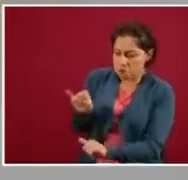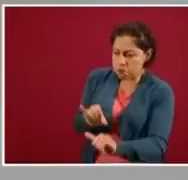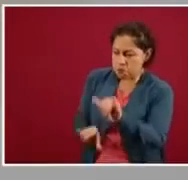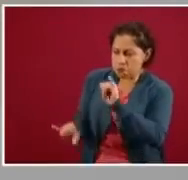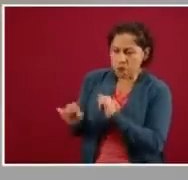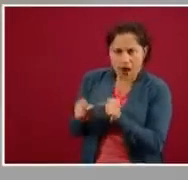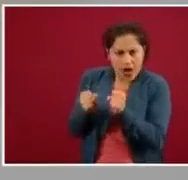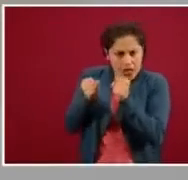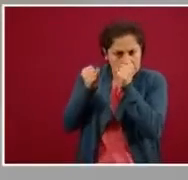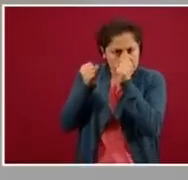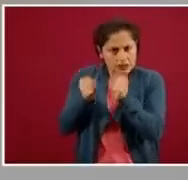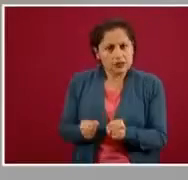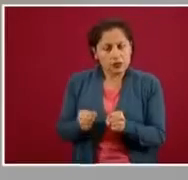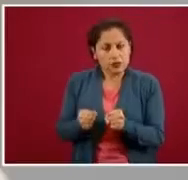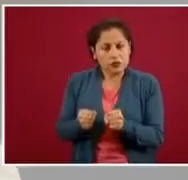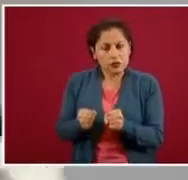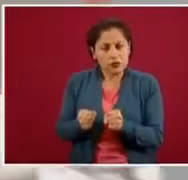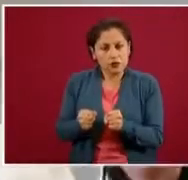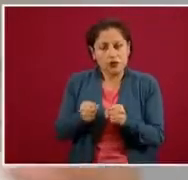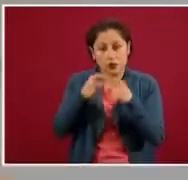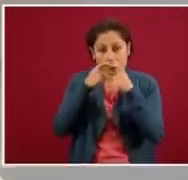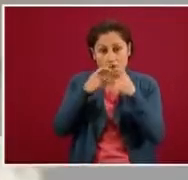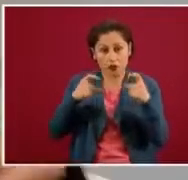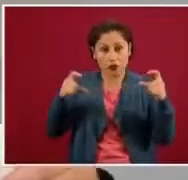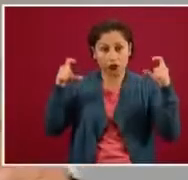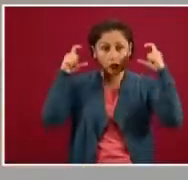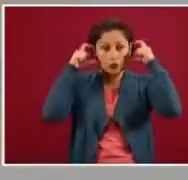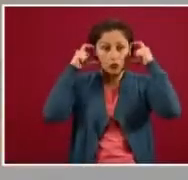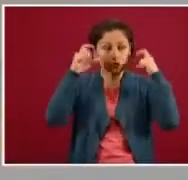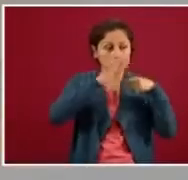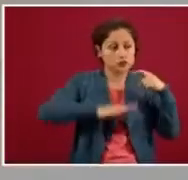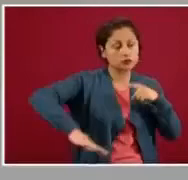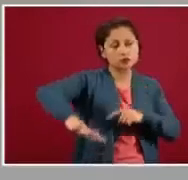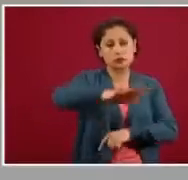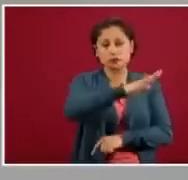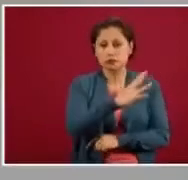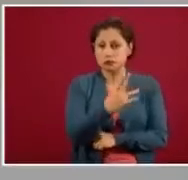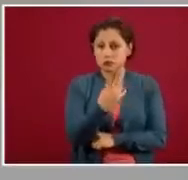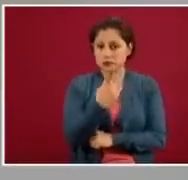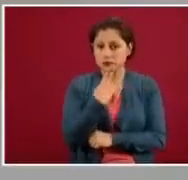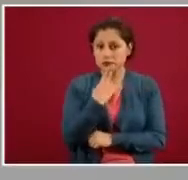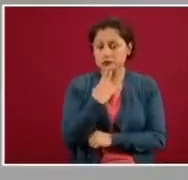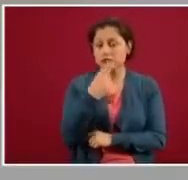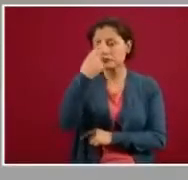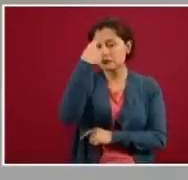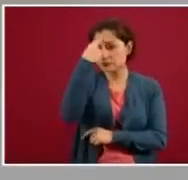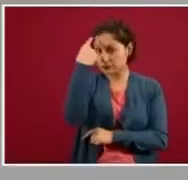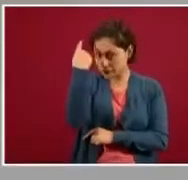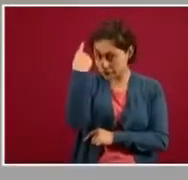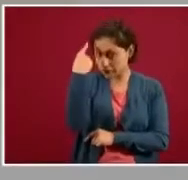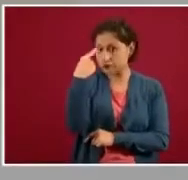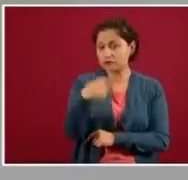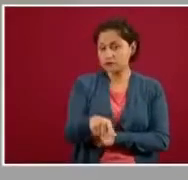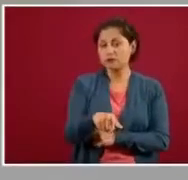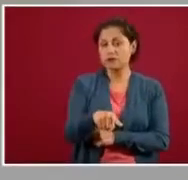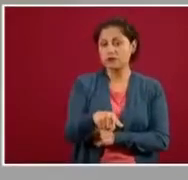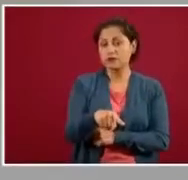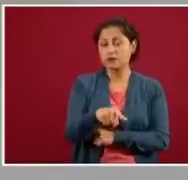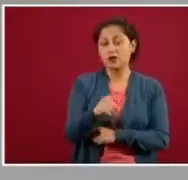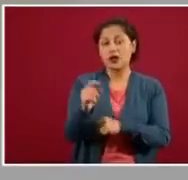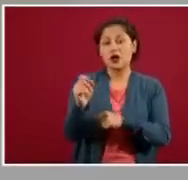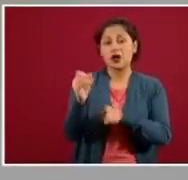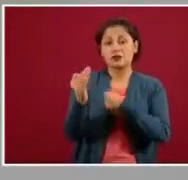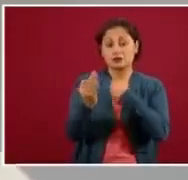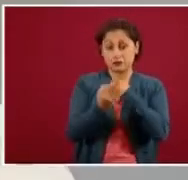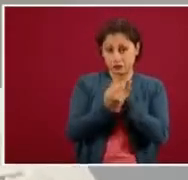para identificar al cubrebocas de uso en la comunidad, distinto a la protección que usan las profesionales